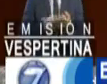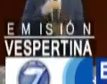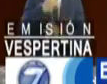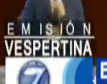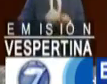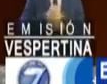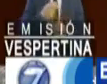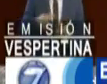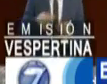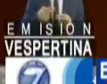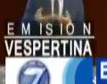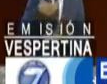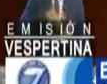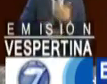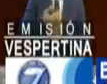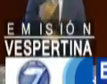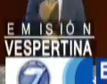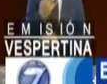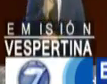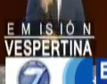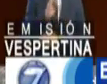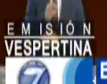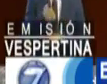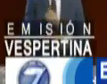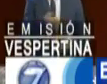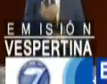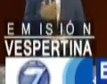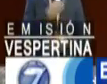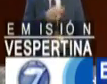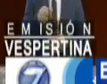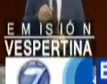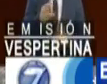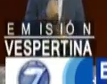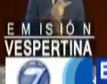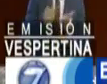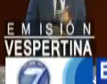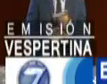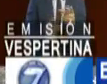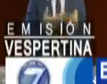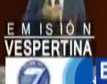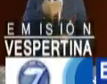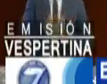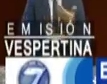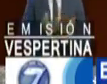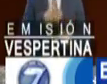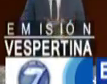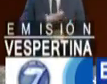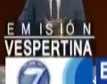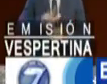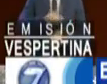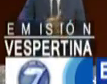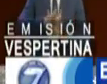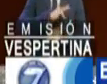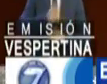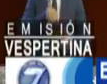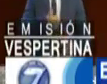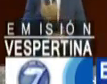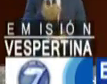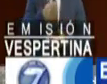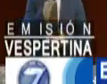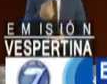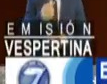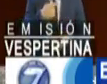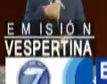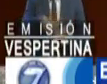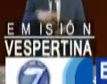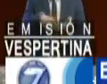a que podemos servirles con productos y servicios de calidad de toda índole, si los consumen, nos ayudarían a generar